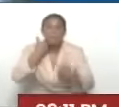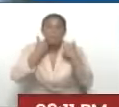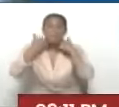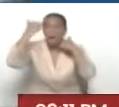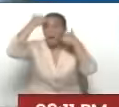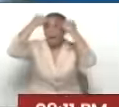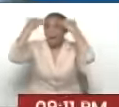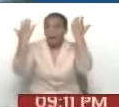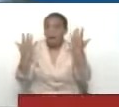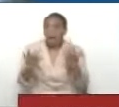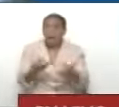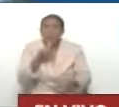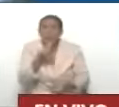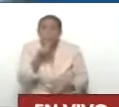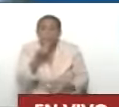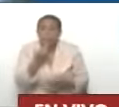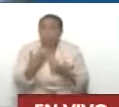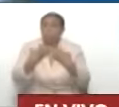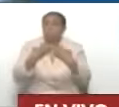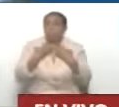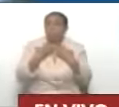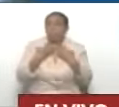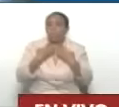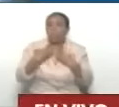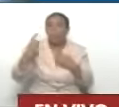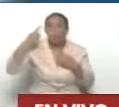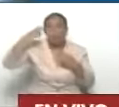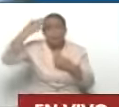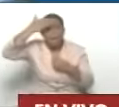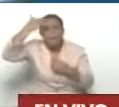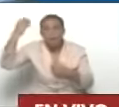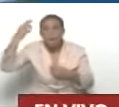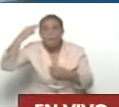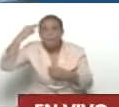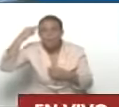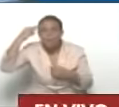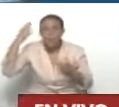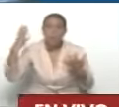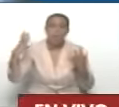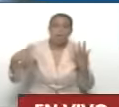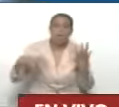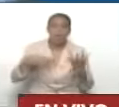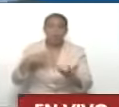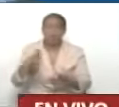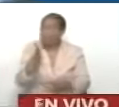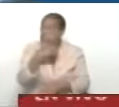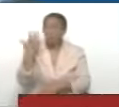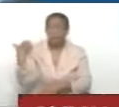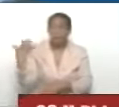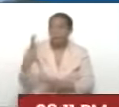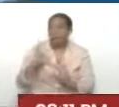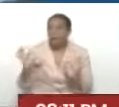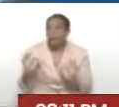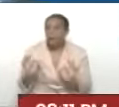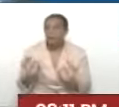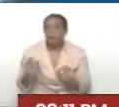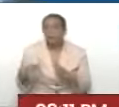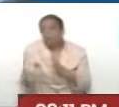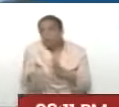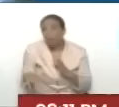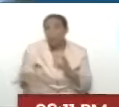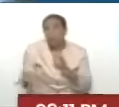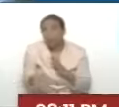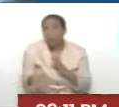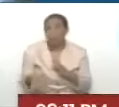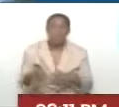exacerbado, la enfermedad del Alzheimer, que hace ciento y pico años no existía como ahora, el mal de Parkinson,